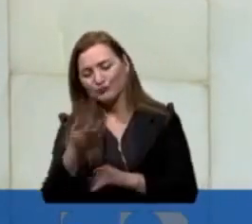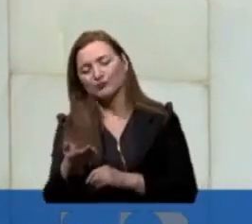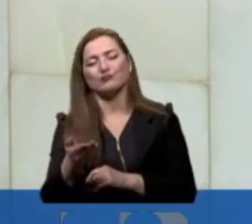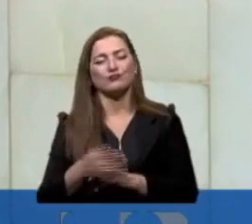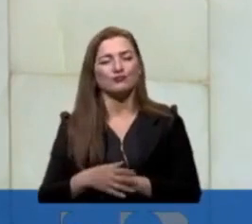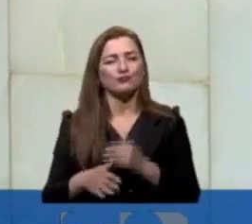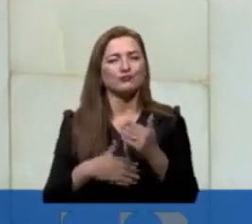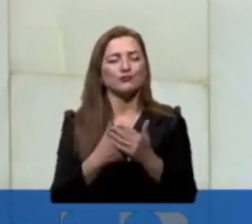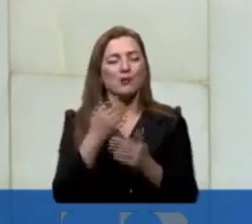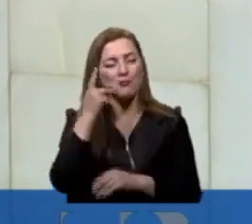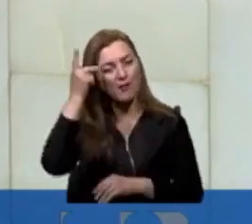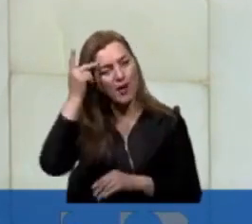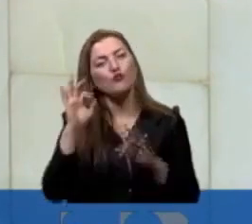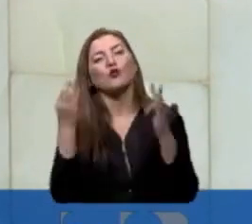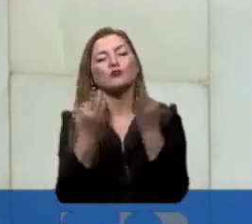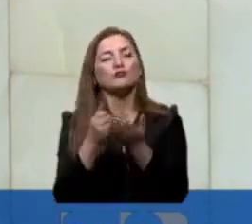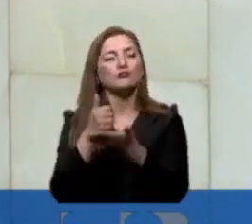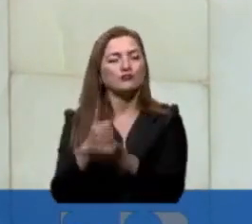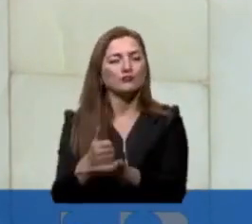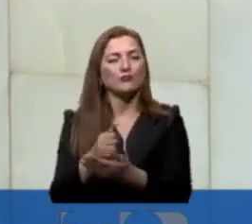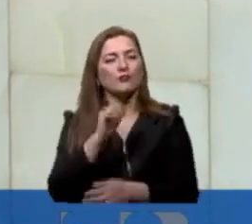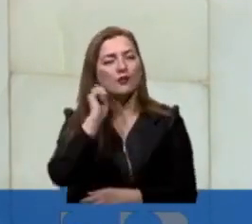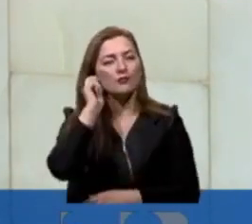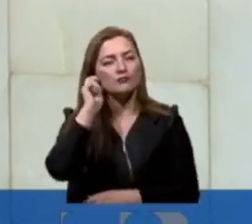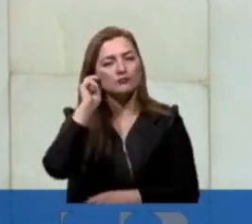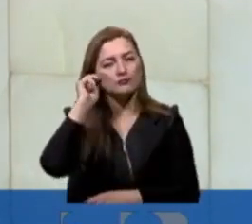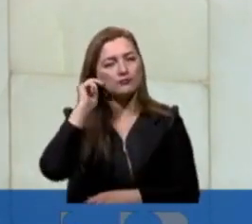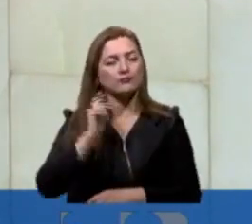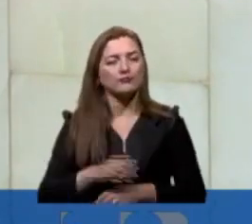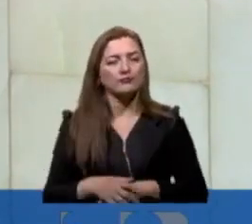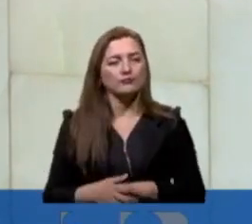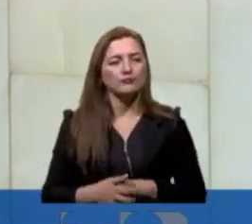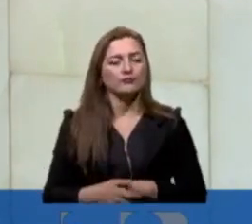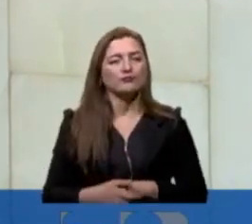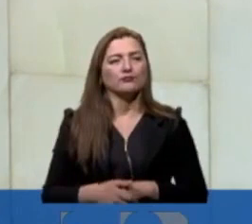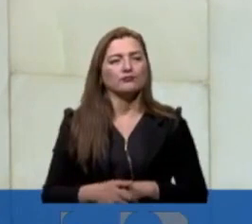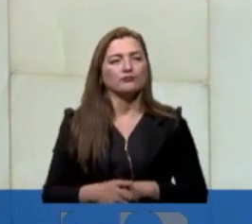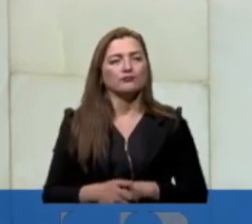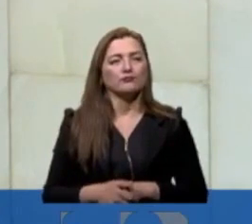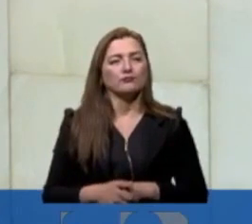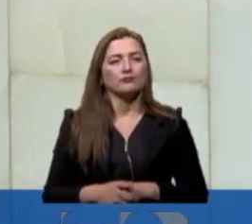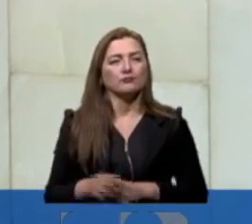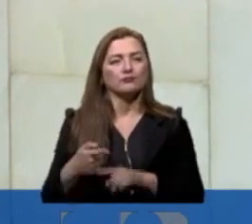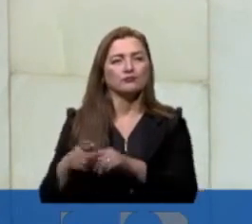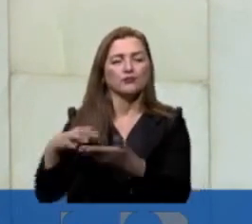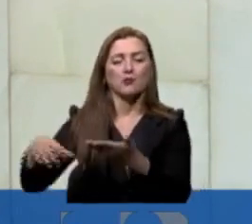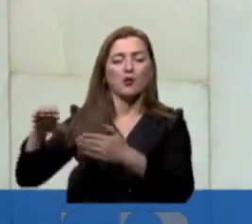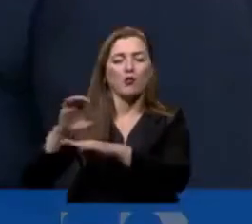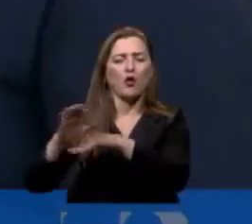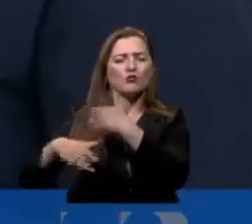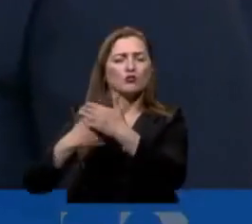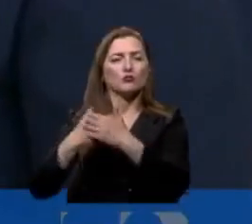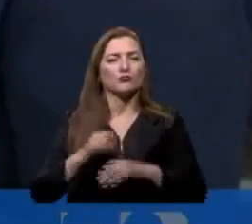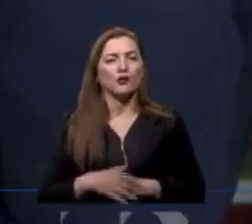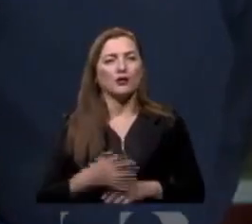sino a los padres de familia que vienen de todo de las provincias de todo el país